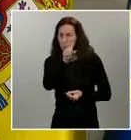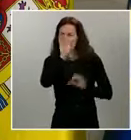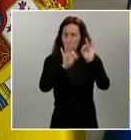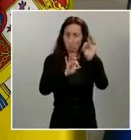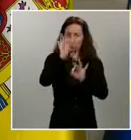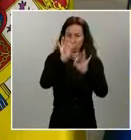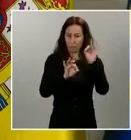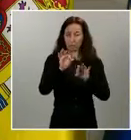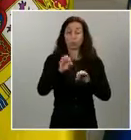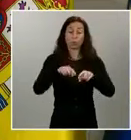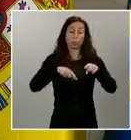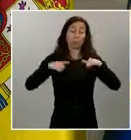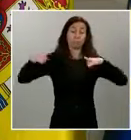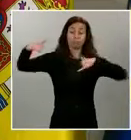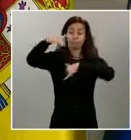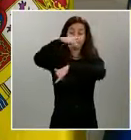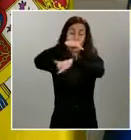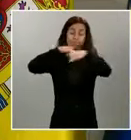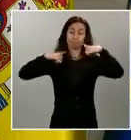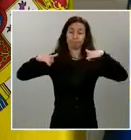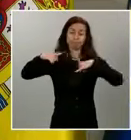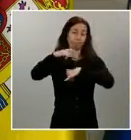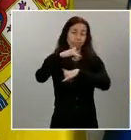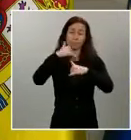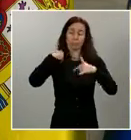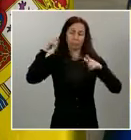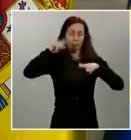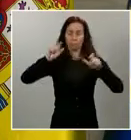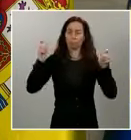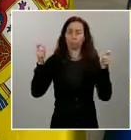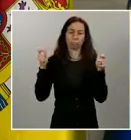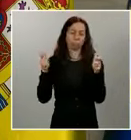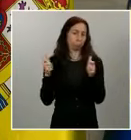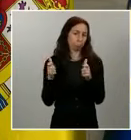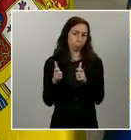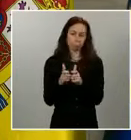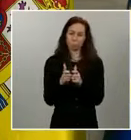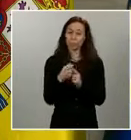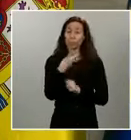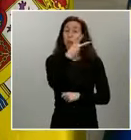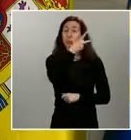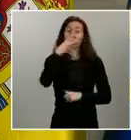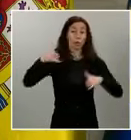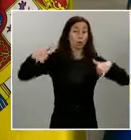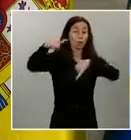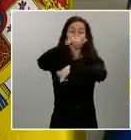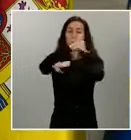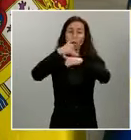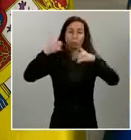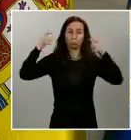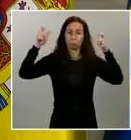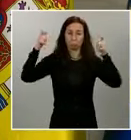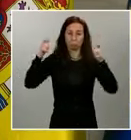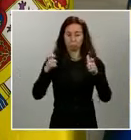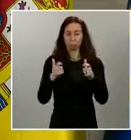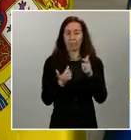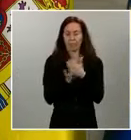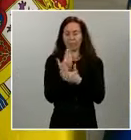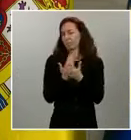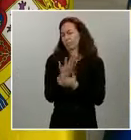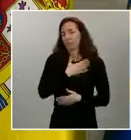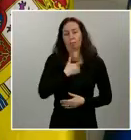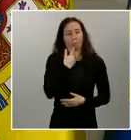aéreo también bajamos ya casi de las 200 operaciones al día, es decir, movimientos muy, muy